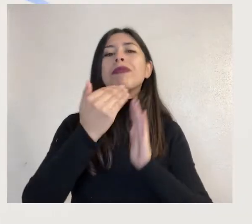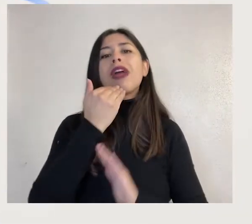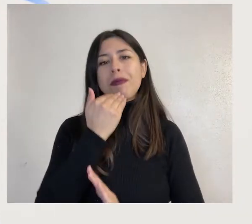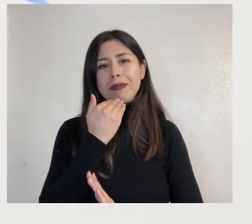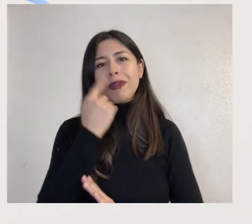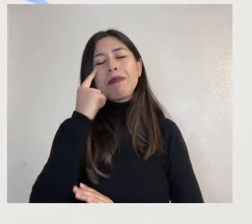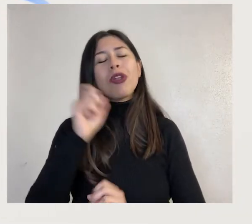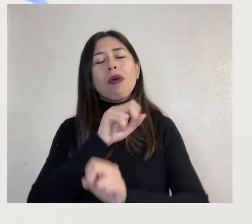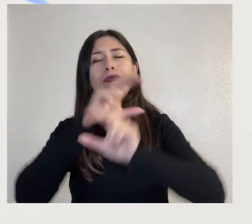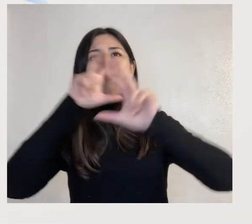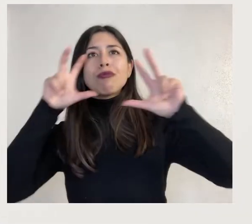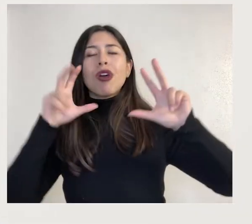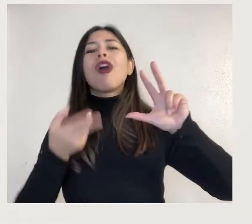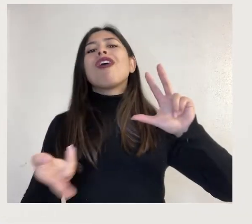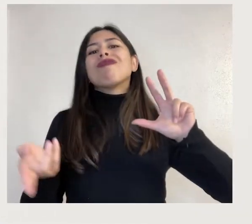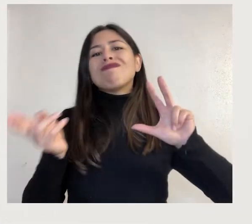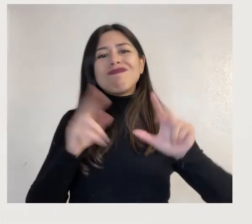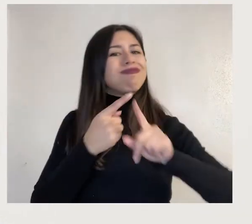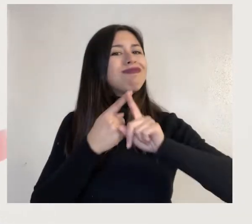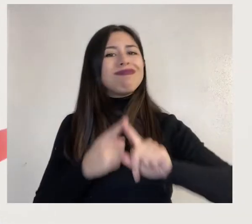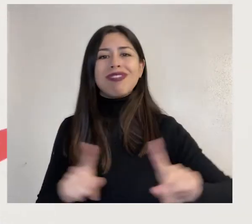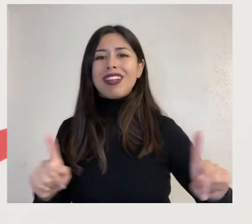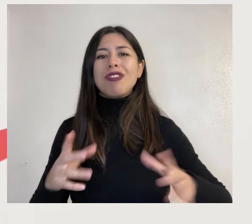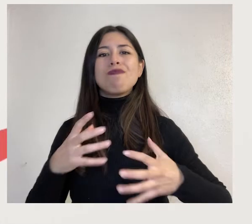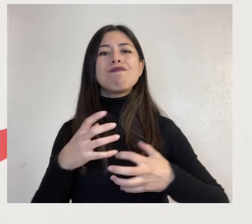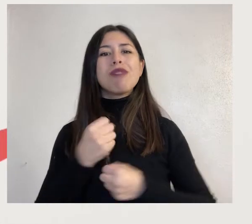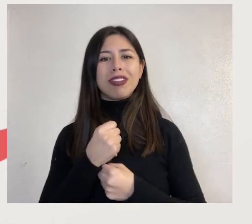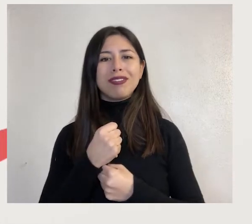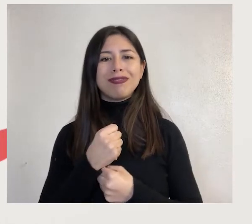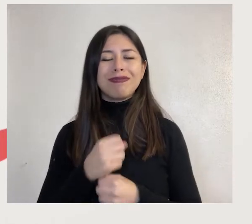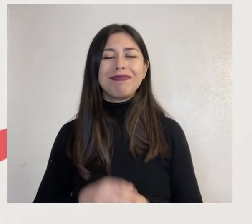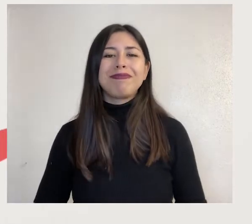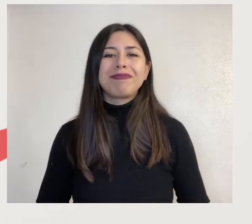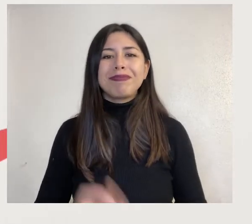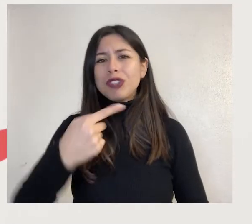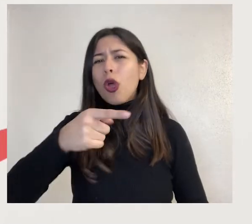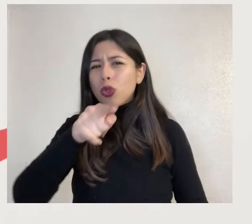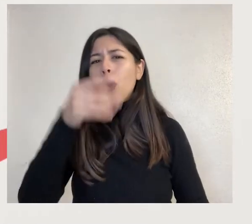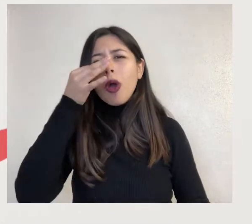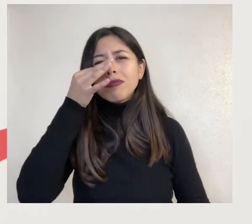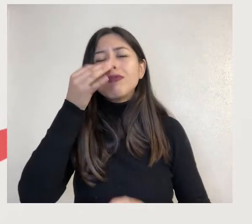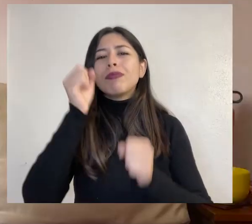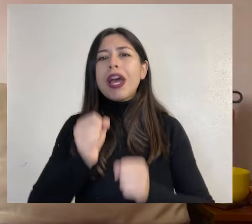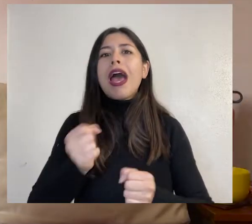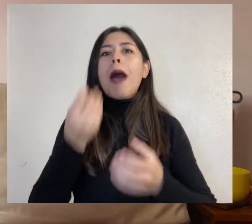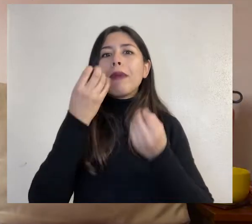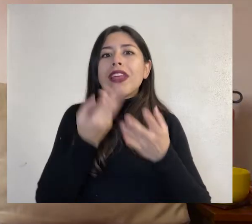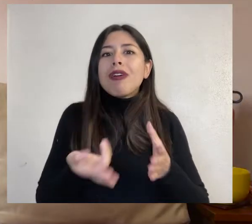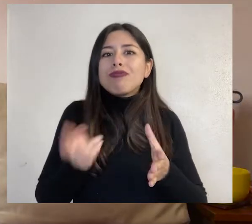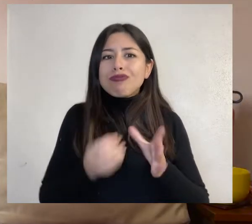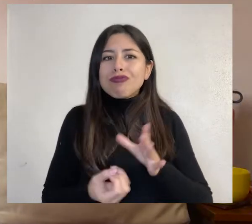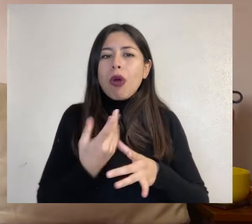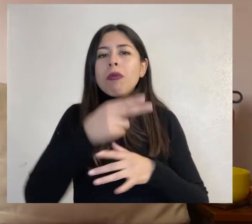hacemos. Sin embargo, al despertar la respiración cambia, se vuelve a tensar. Si te permites observar, podrías aprender a respirar de